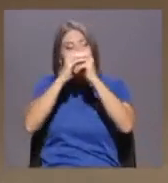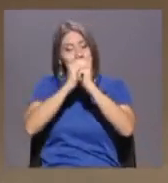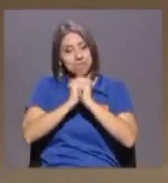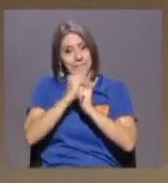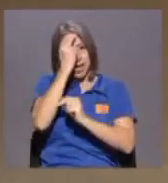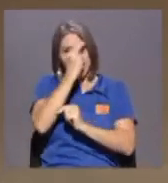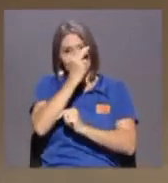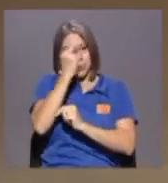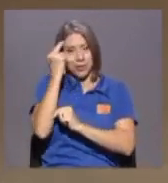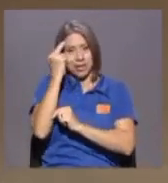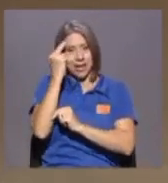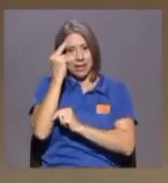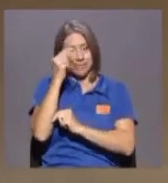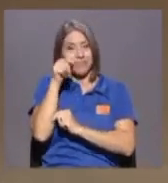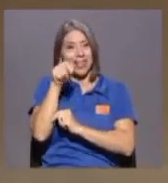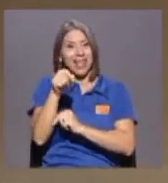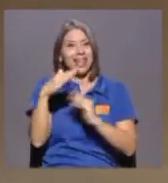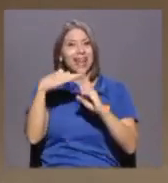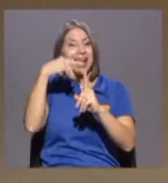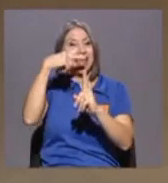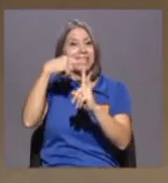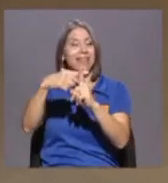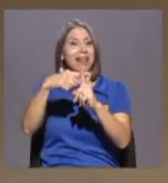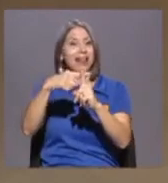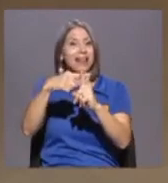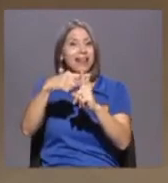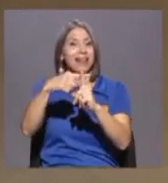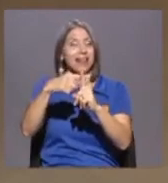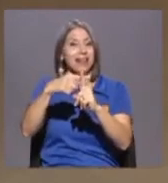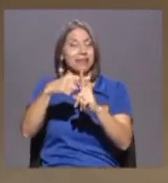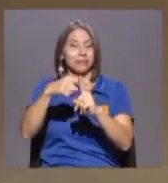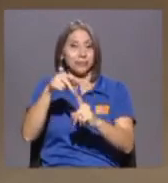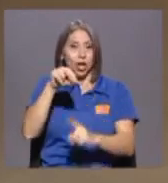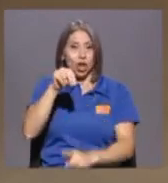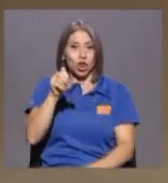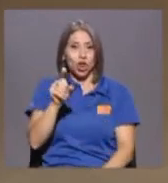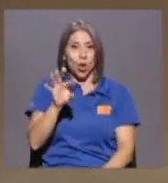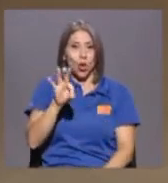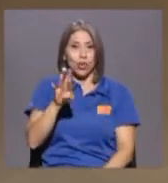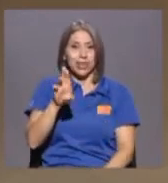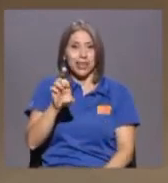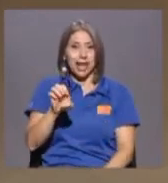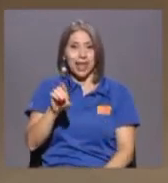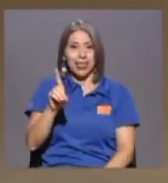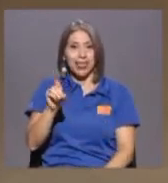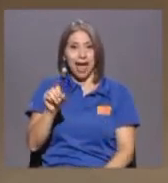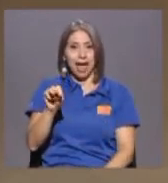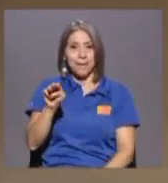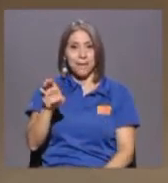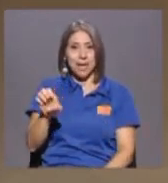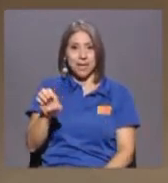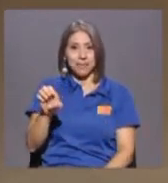Nuestra Señora, de manera que la noticia